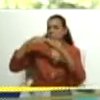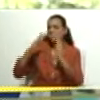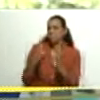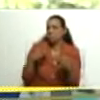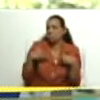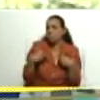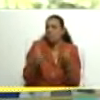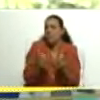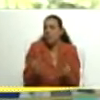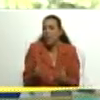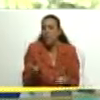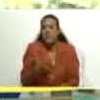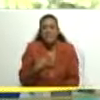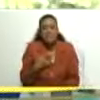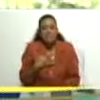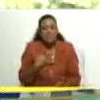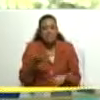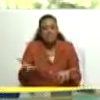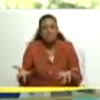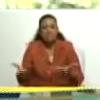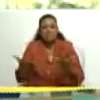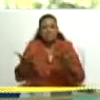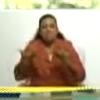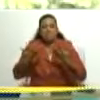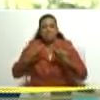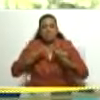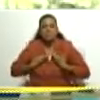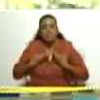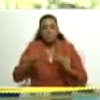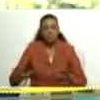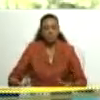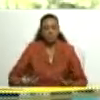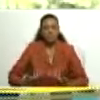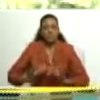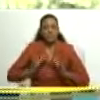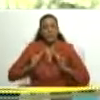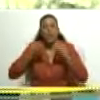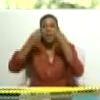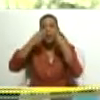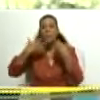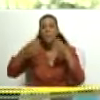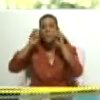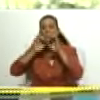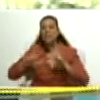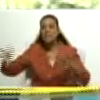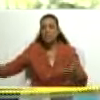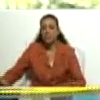para sentir la fuerza, el amor y las bendiciones del pueblo?